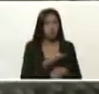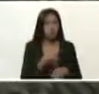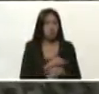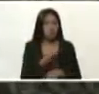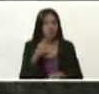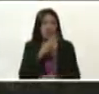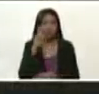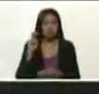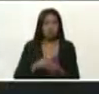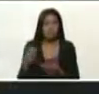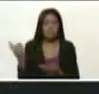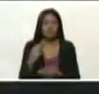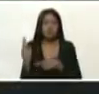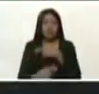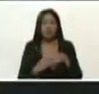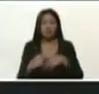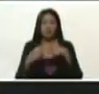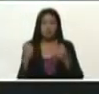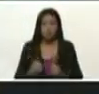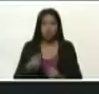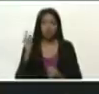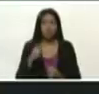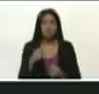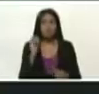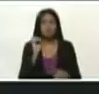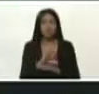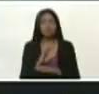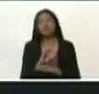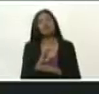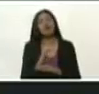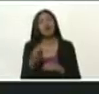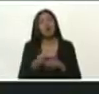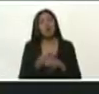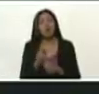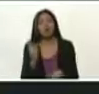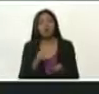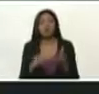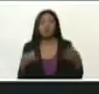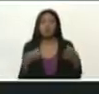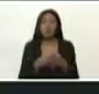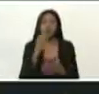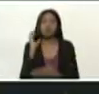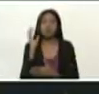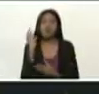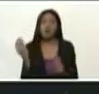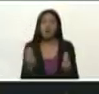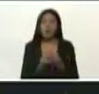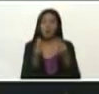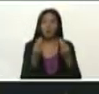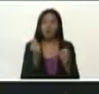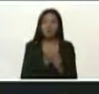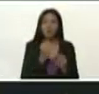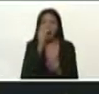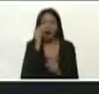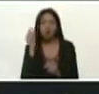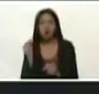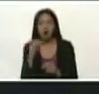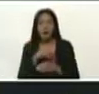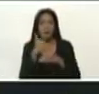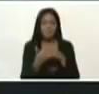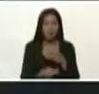nacional, vino la revolución. Mandé al gobierno para acá. Se reunió en asamblea con la clase obrera. Hicieron el